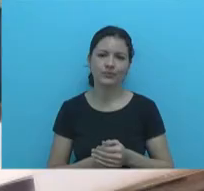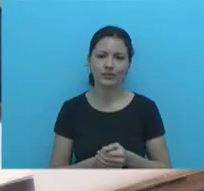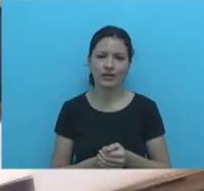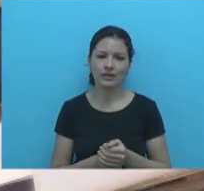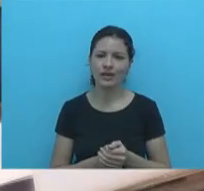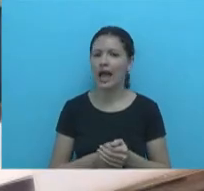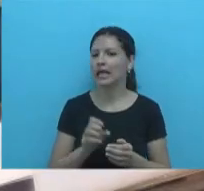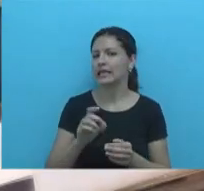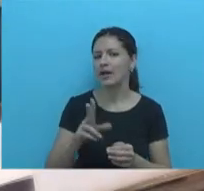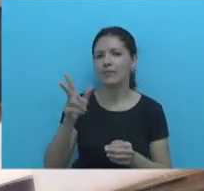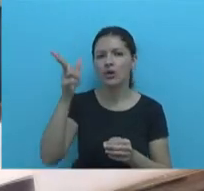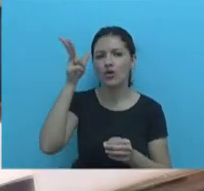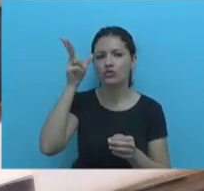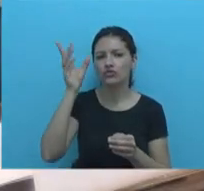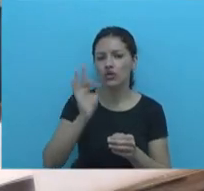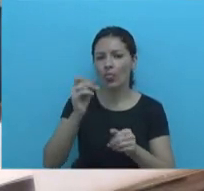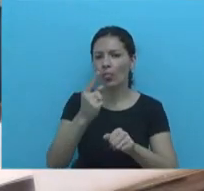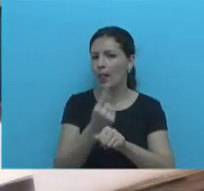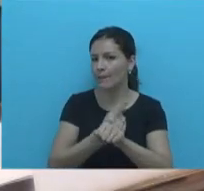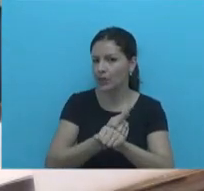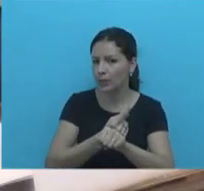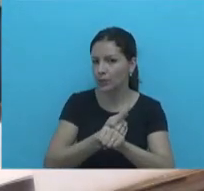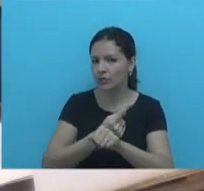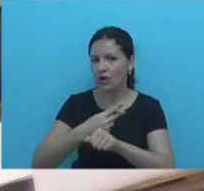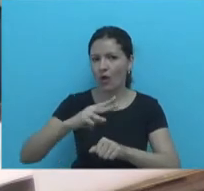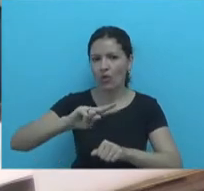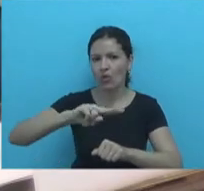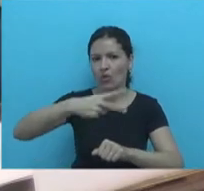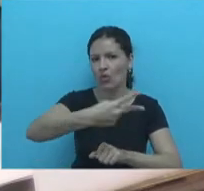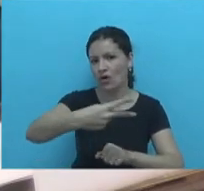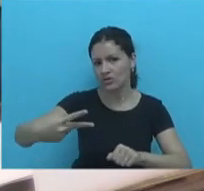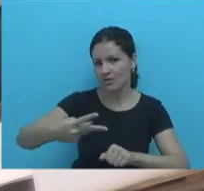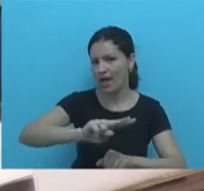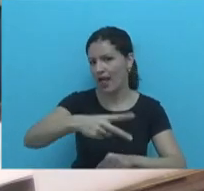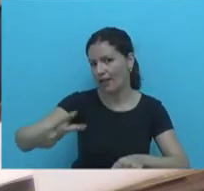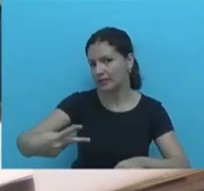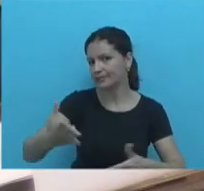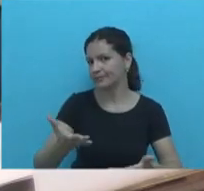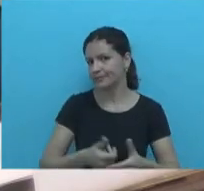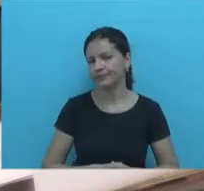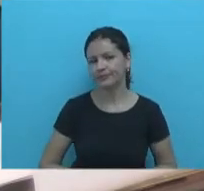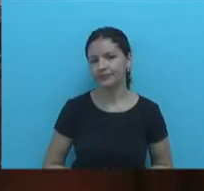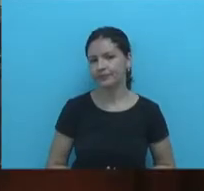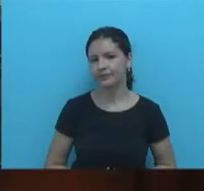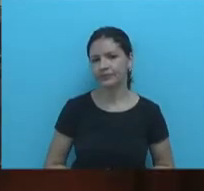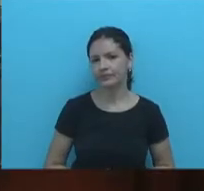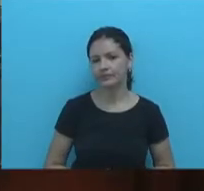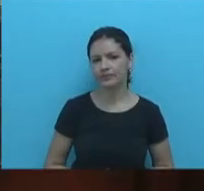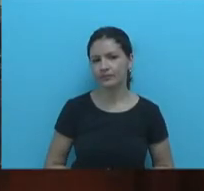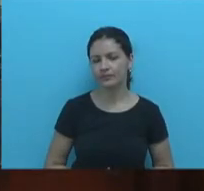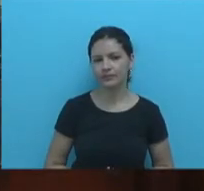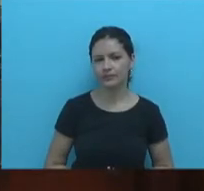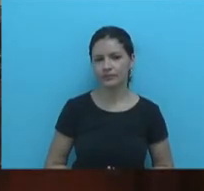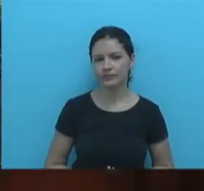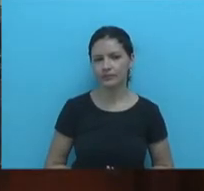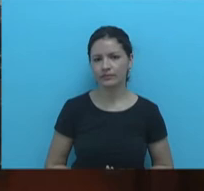dos semanas. Sí, tiene la palabra, Daniel. Además, en el